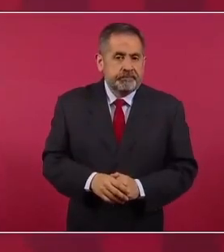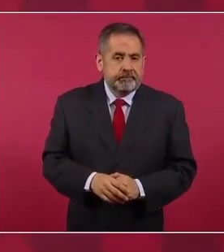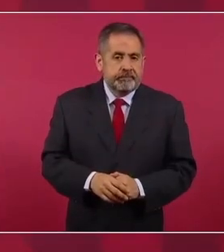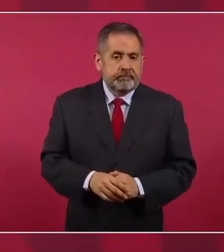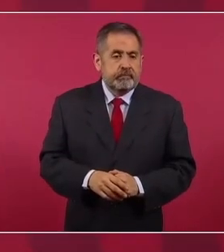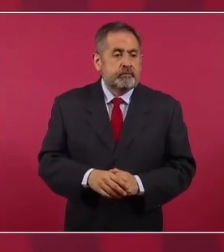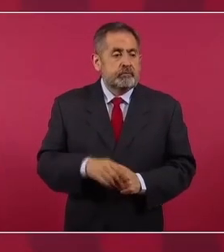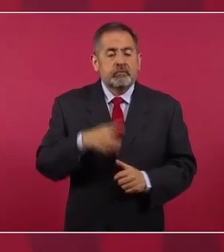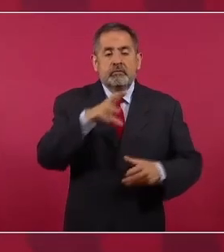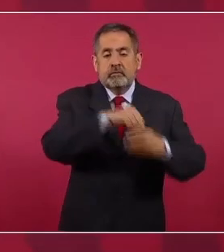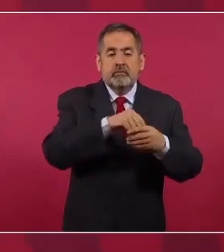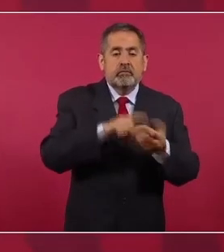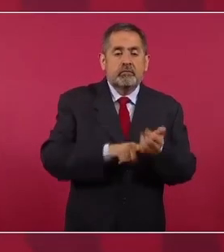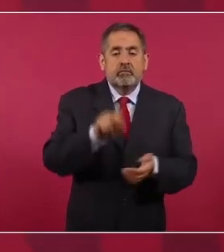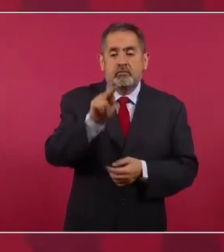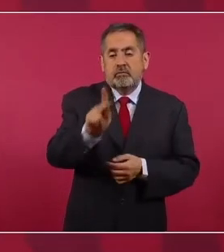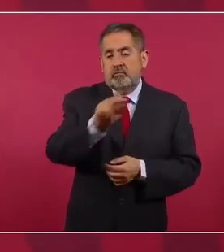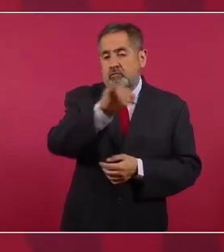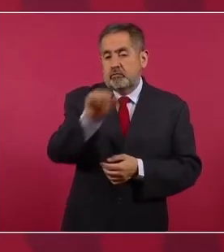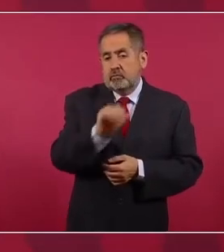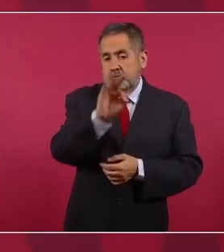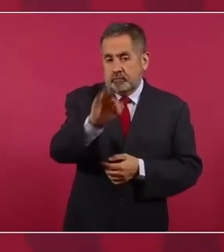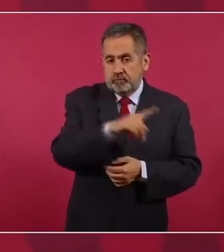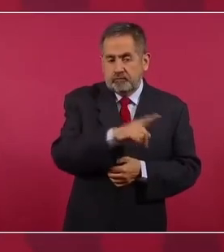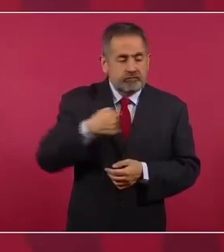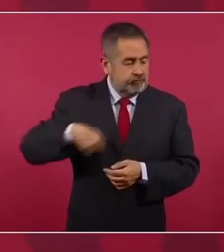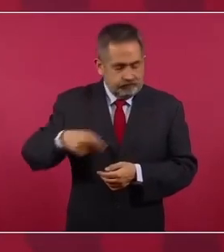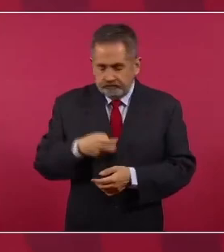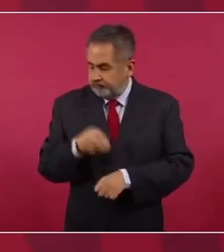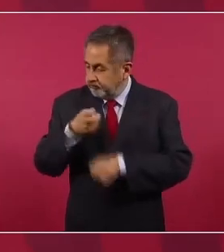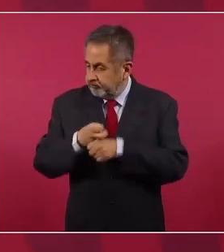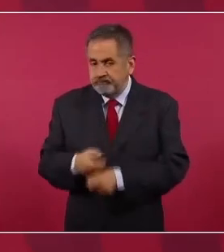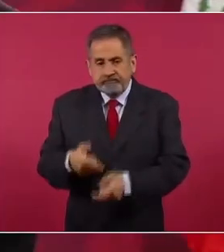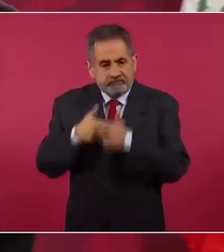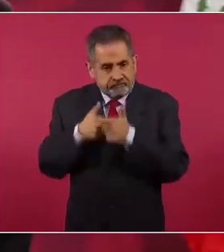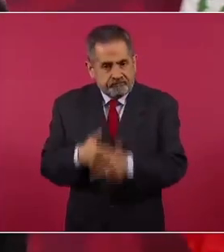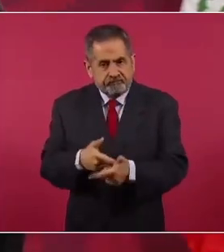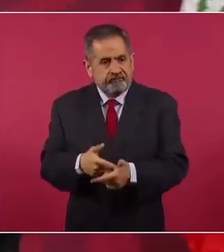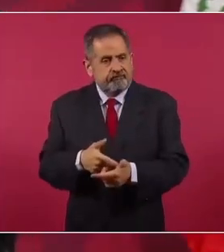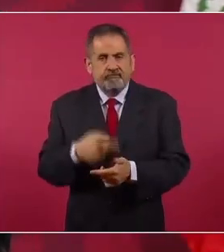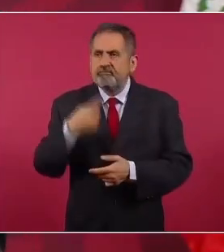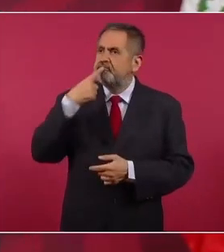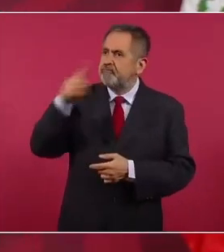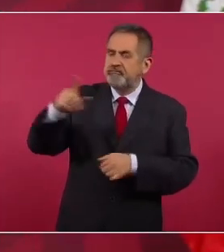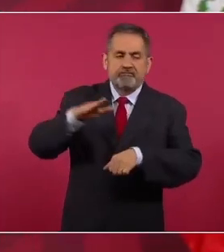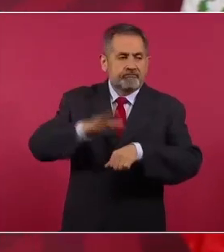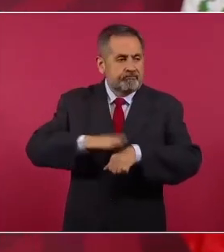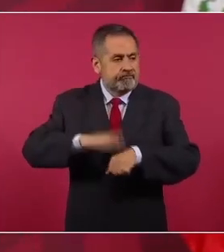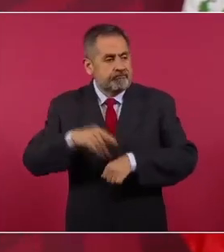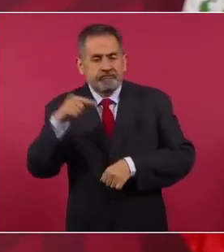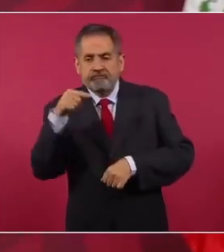Del Poder Judicial, y vamos a seguir haciendo la denuncia,